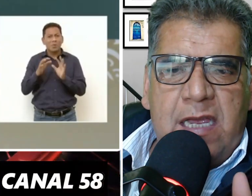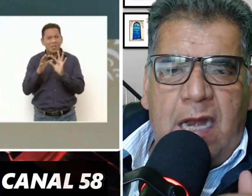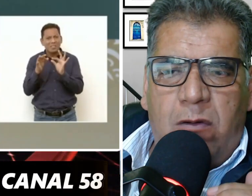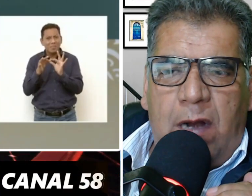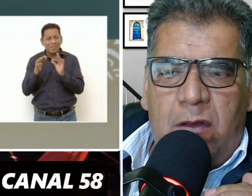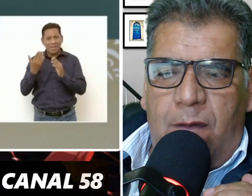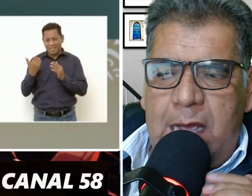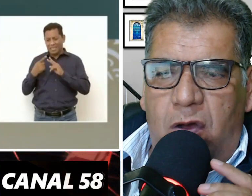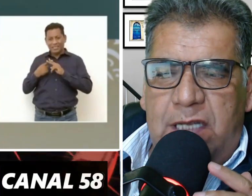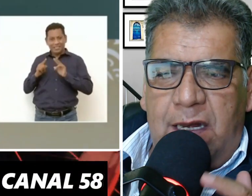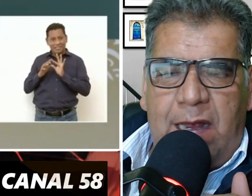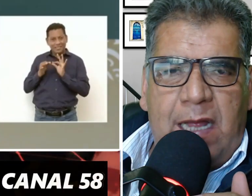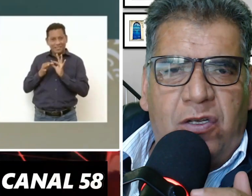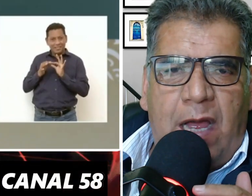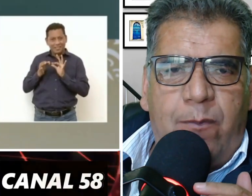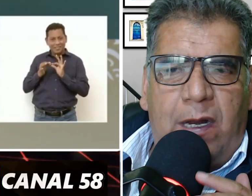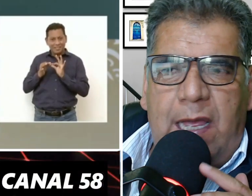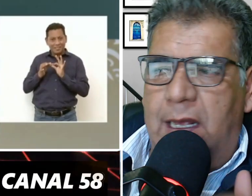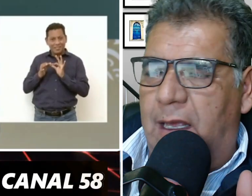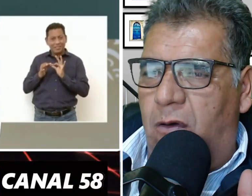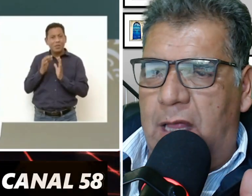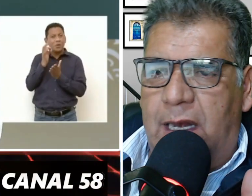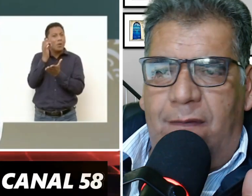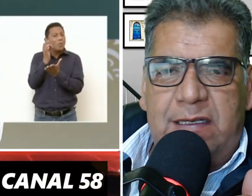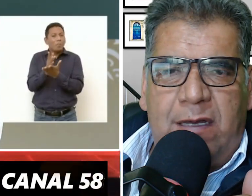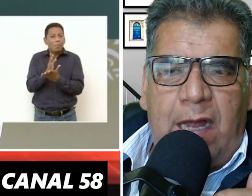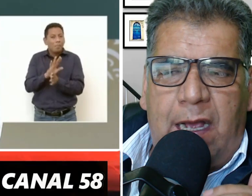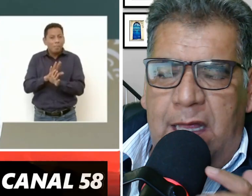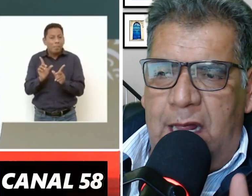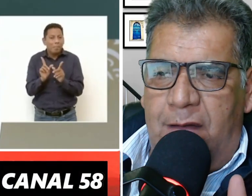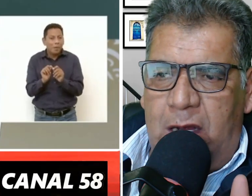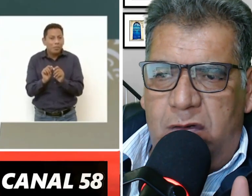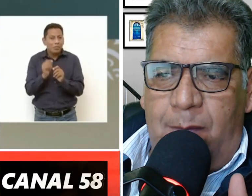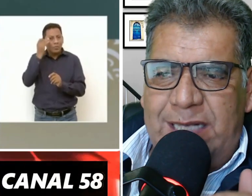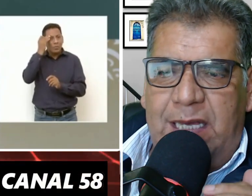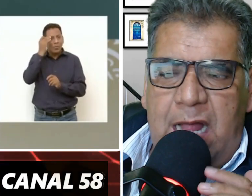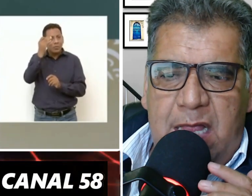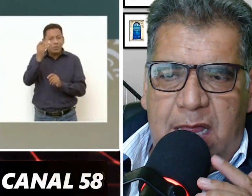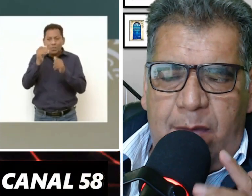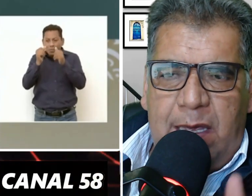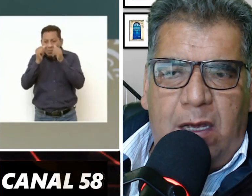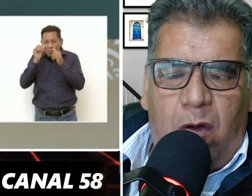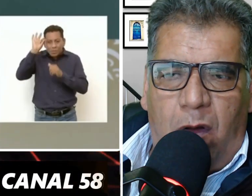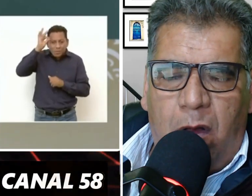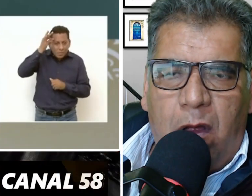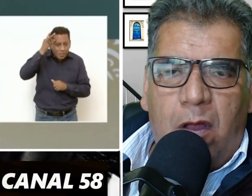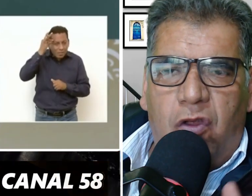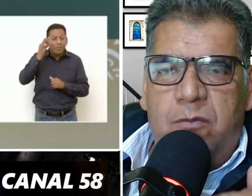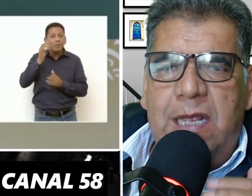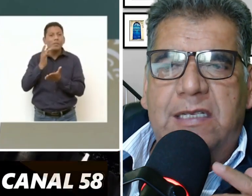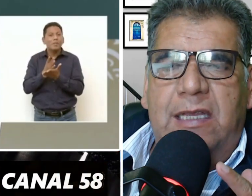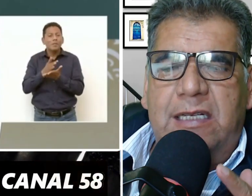está inaugurando bancos a nivel nacional porque hay que recordar que va a ser una cadena de bancos la más grande de México.